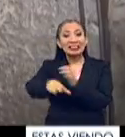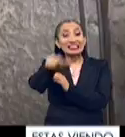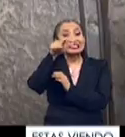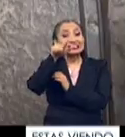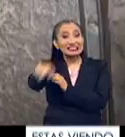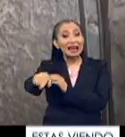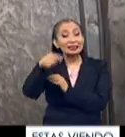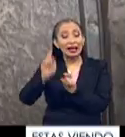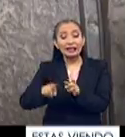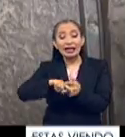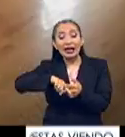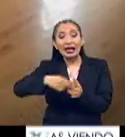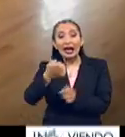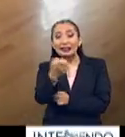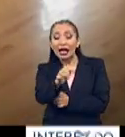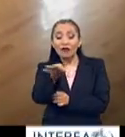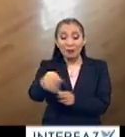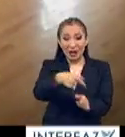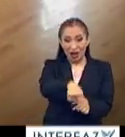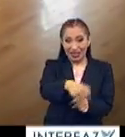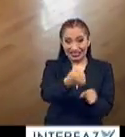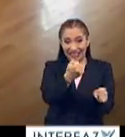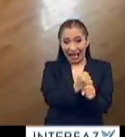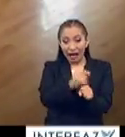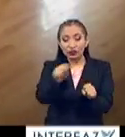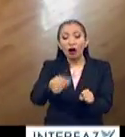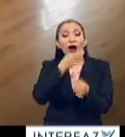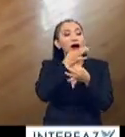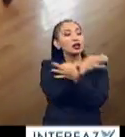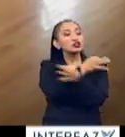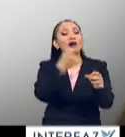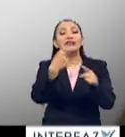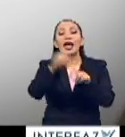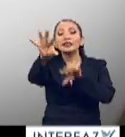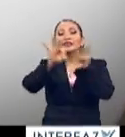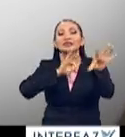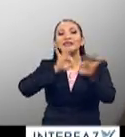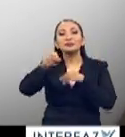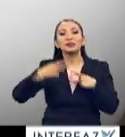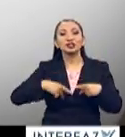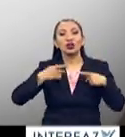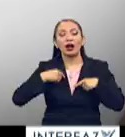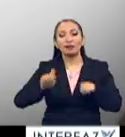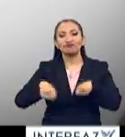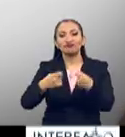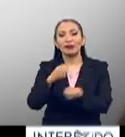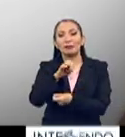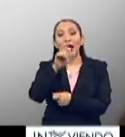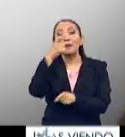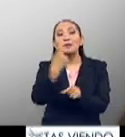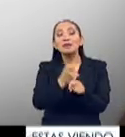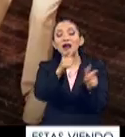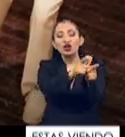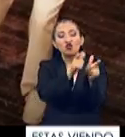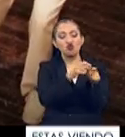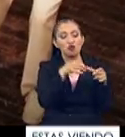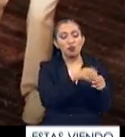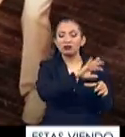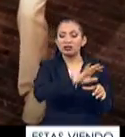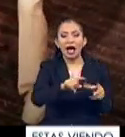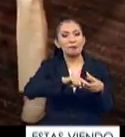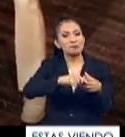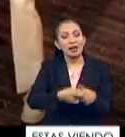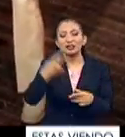2017 y entre enero y febrero de este año fueron anunciados los nombres de los beneficiados. El primer grupo de becados ya